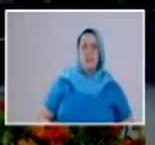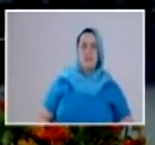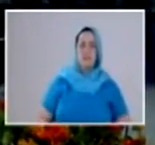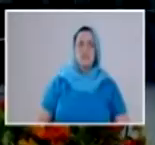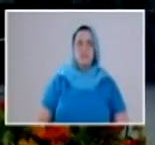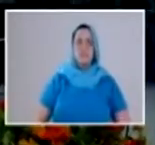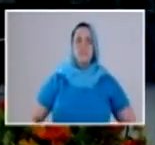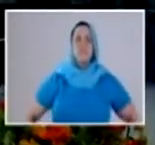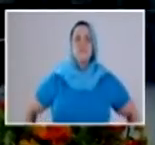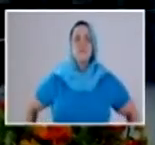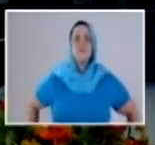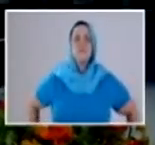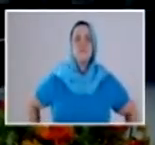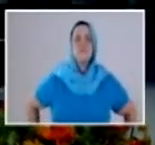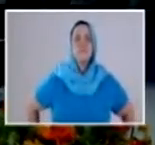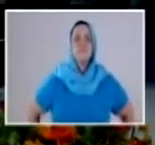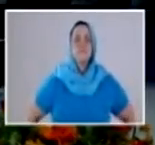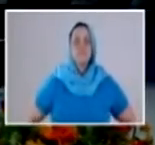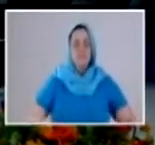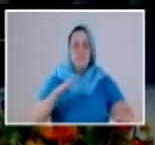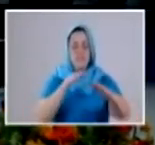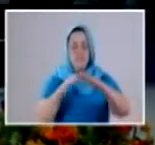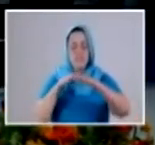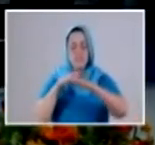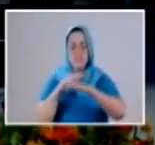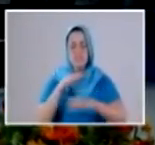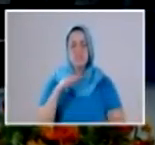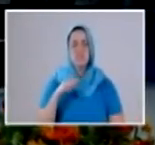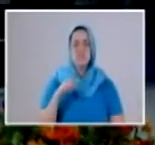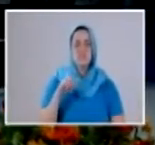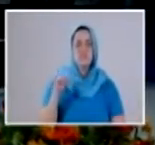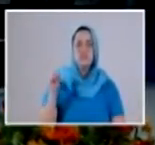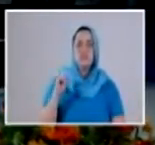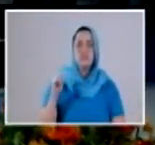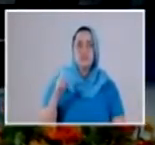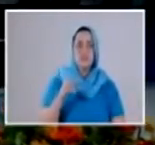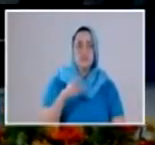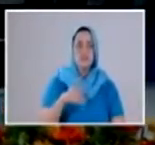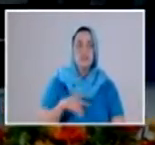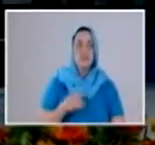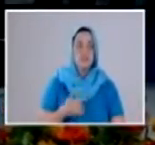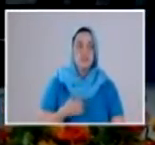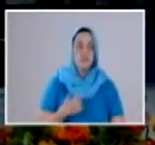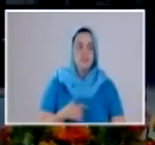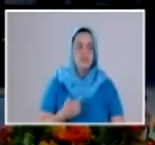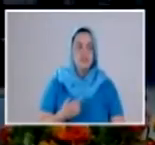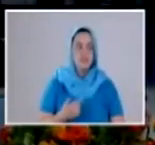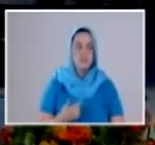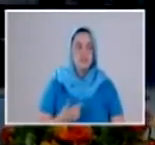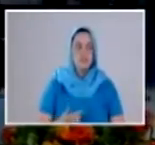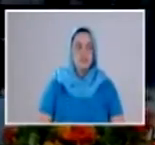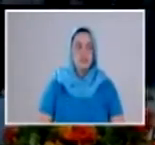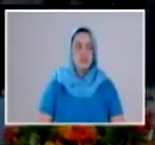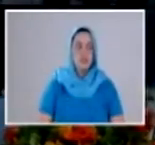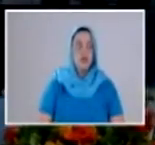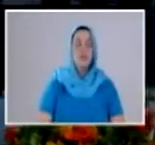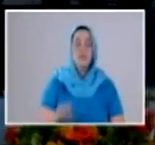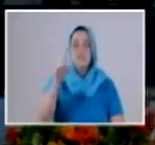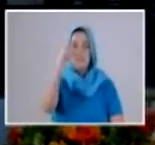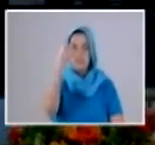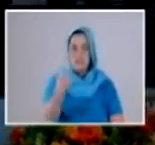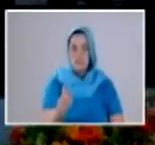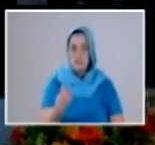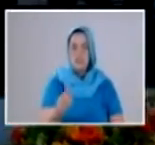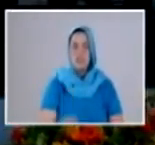cuales ellos se han sentido más solitarios que nunca. Yo te ruego por aquellos, Señor, que